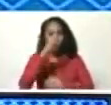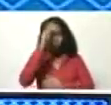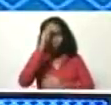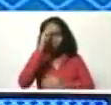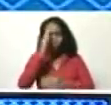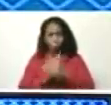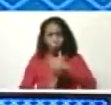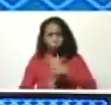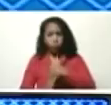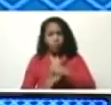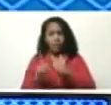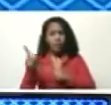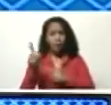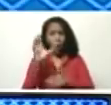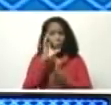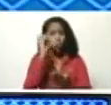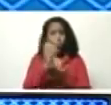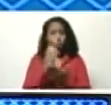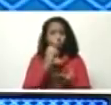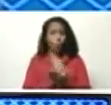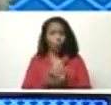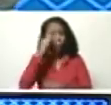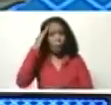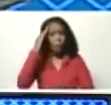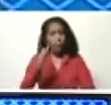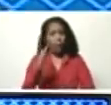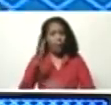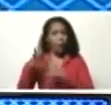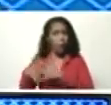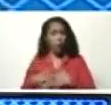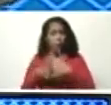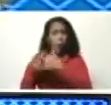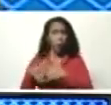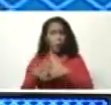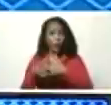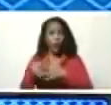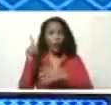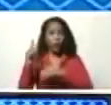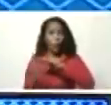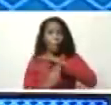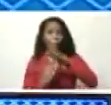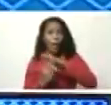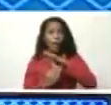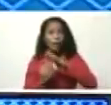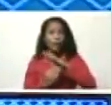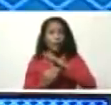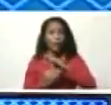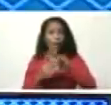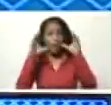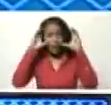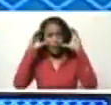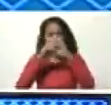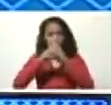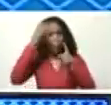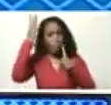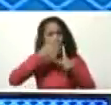los cursos militares en los Estados Unidos, en sus bases y centros de